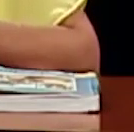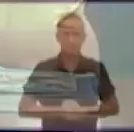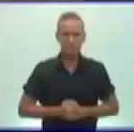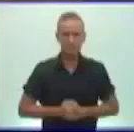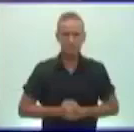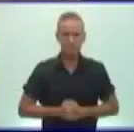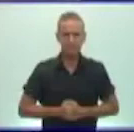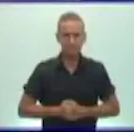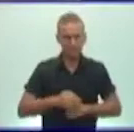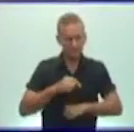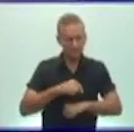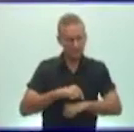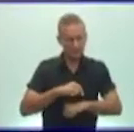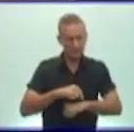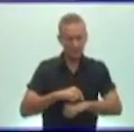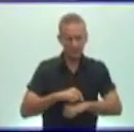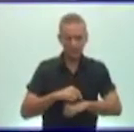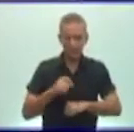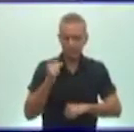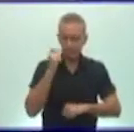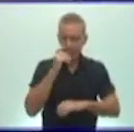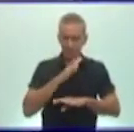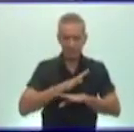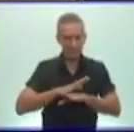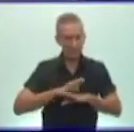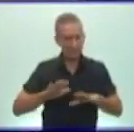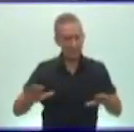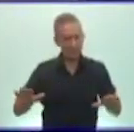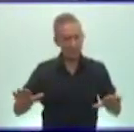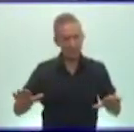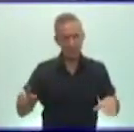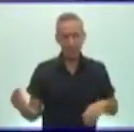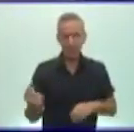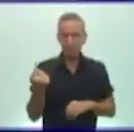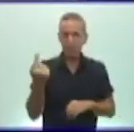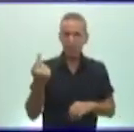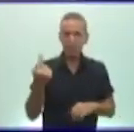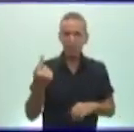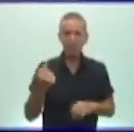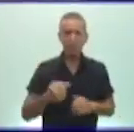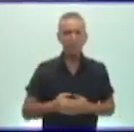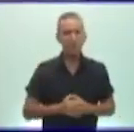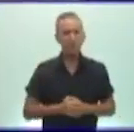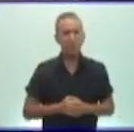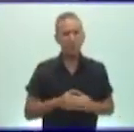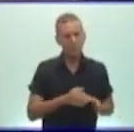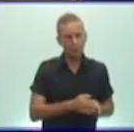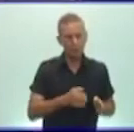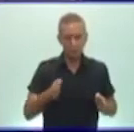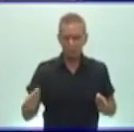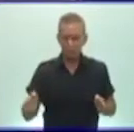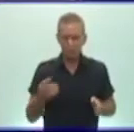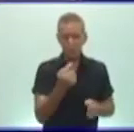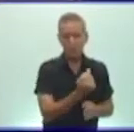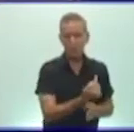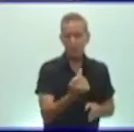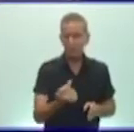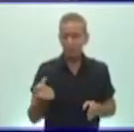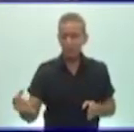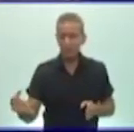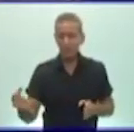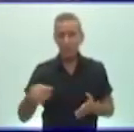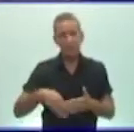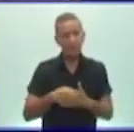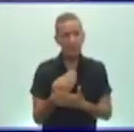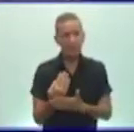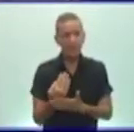El tiempo se nos agota. Solo nos resta exhortarlos a que dediquen un espacio cada día de la semana a realizar